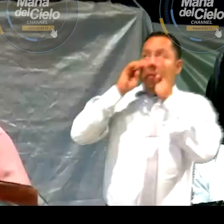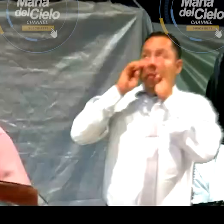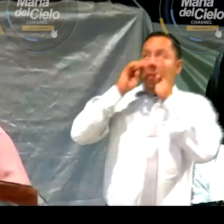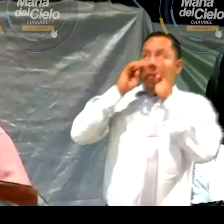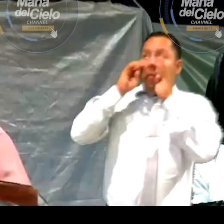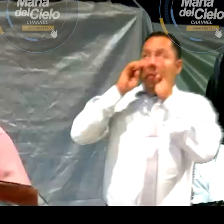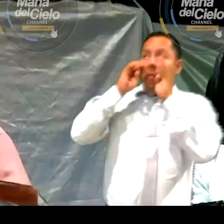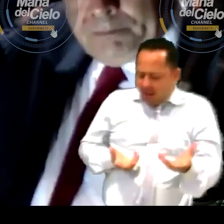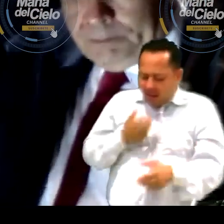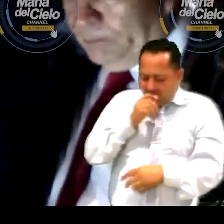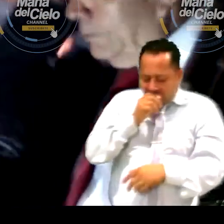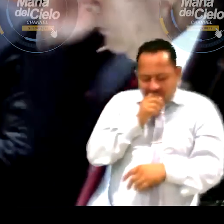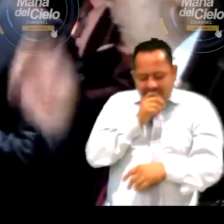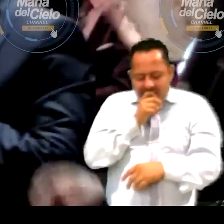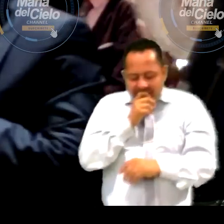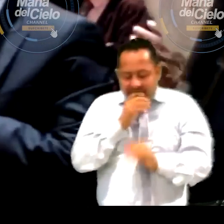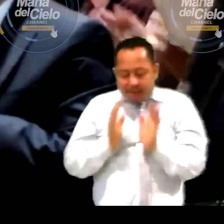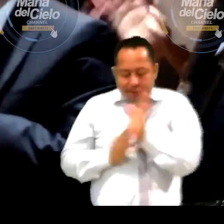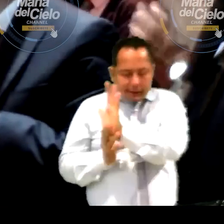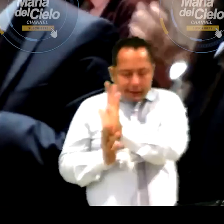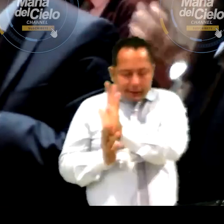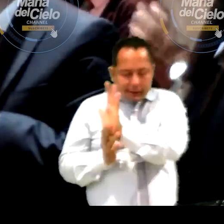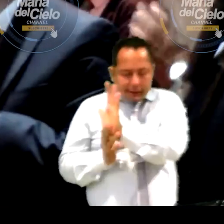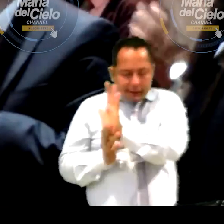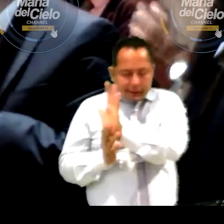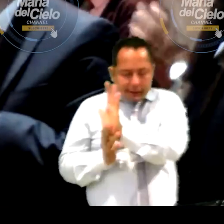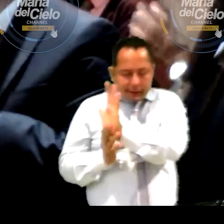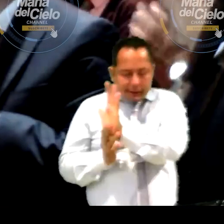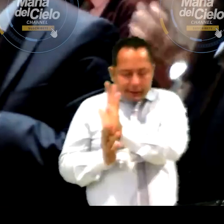comprobado o demostrado.